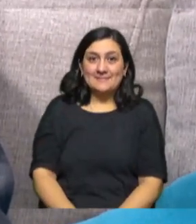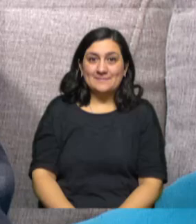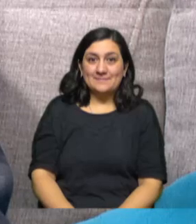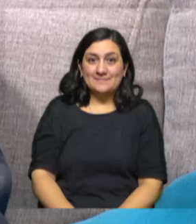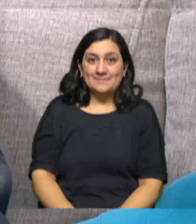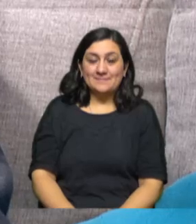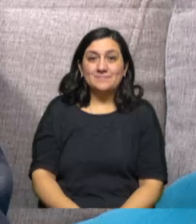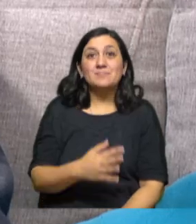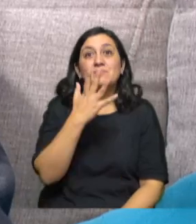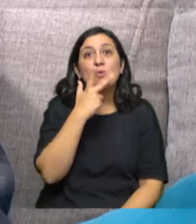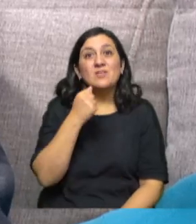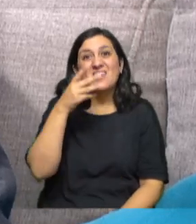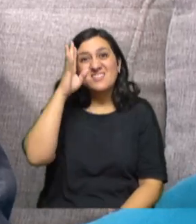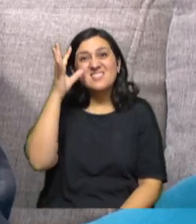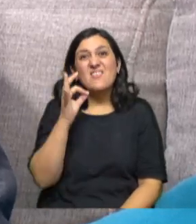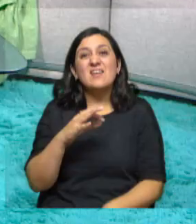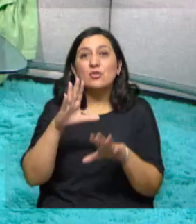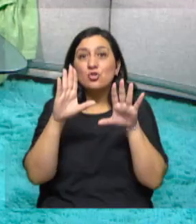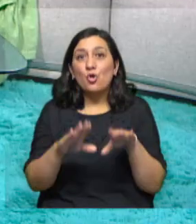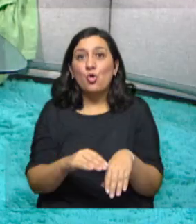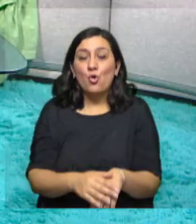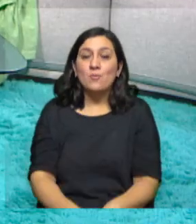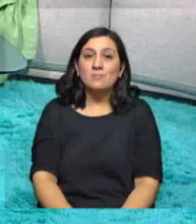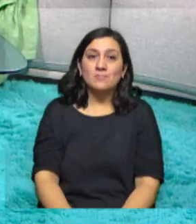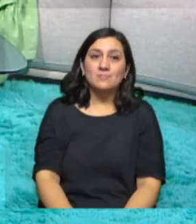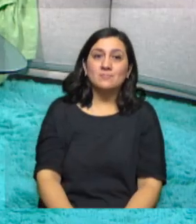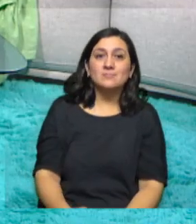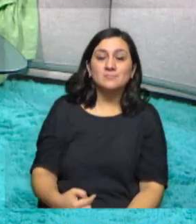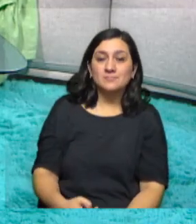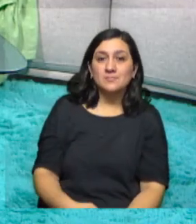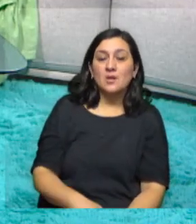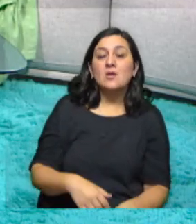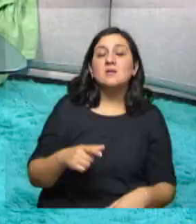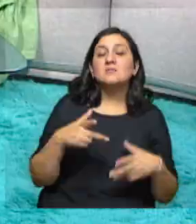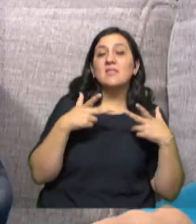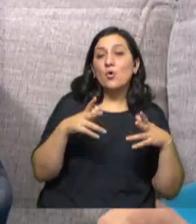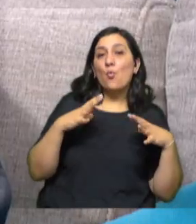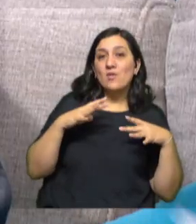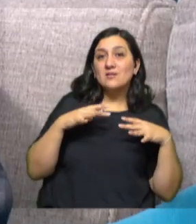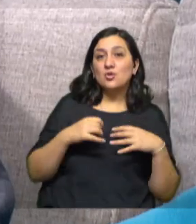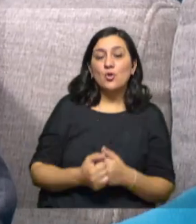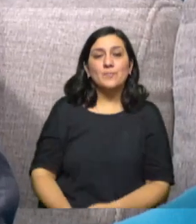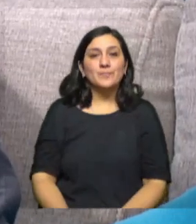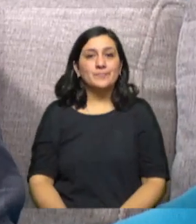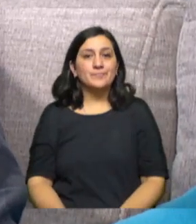Que me gustaría saber todo. Bien, igual yo. Si te digo jubilación.